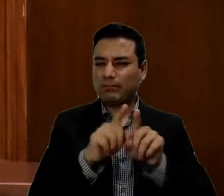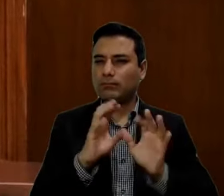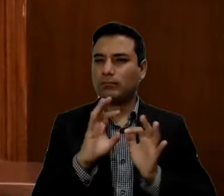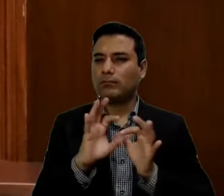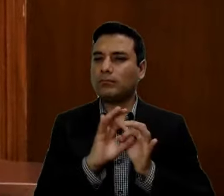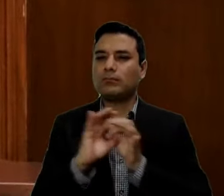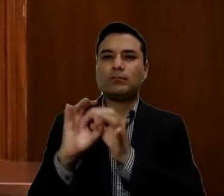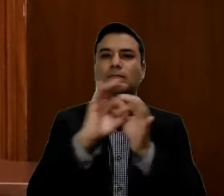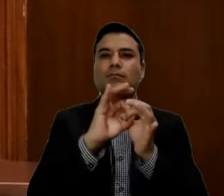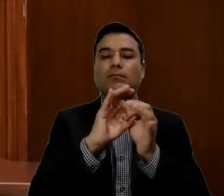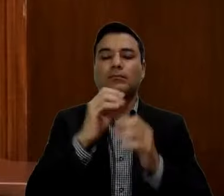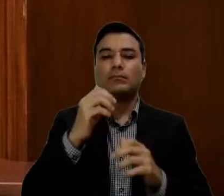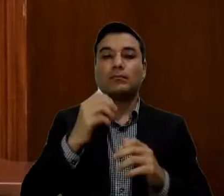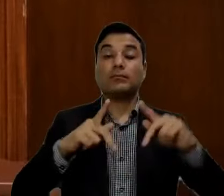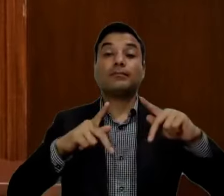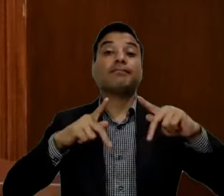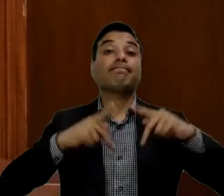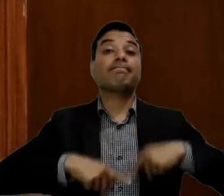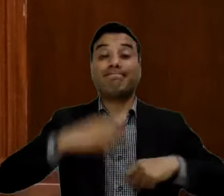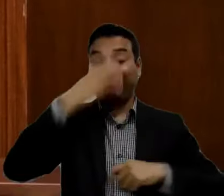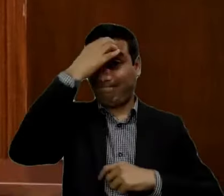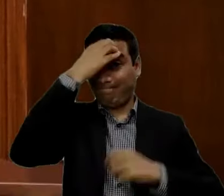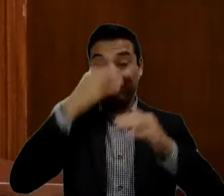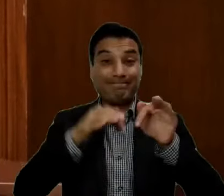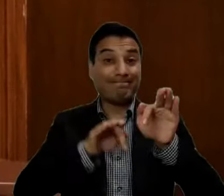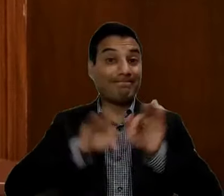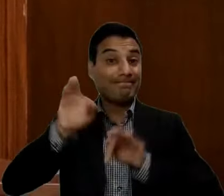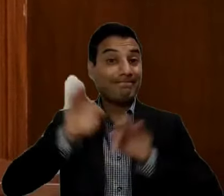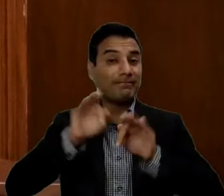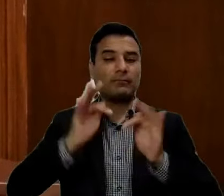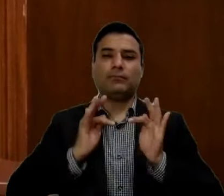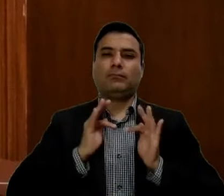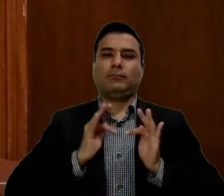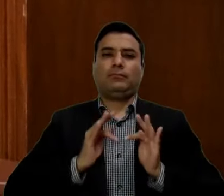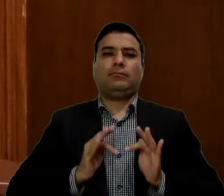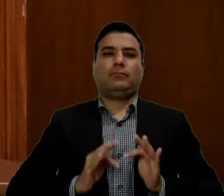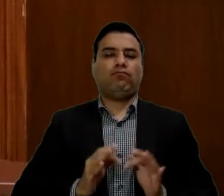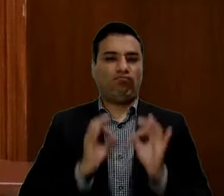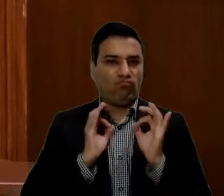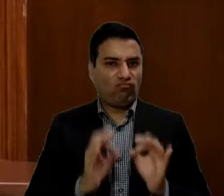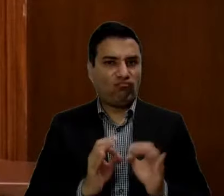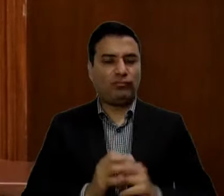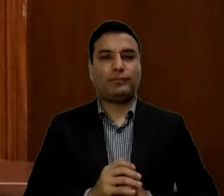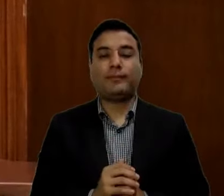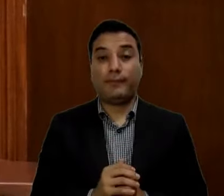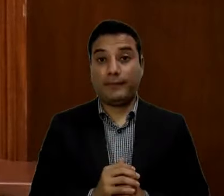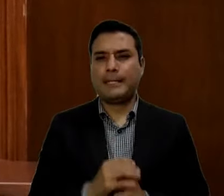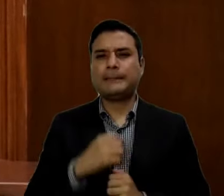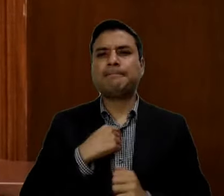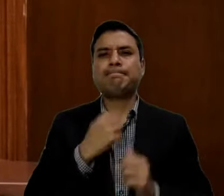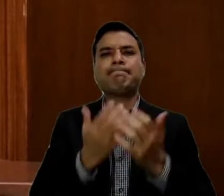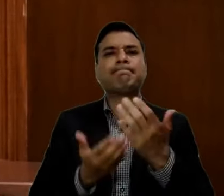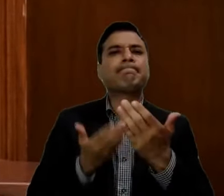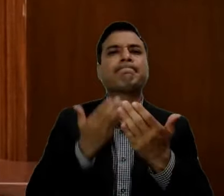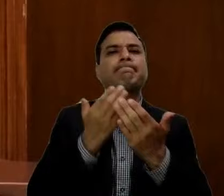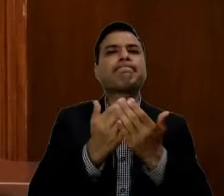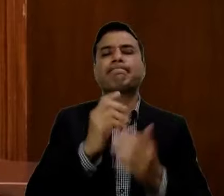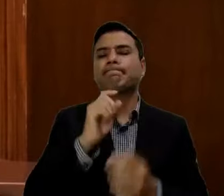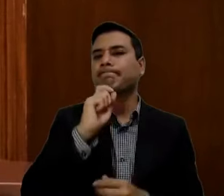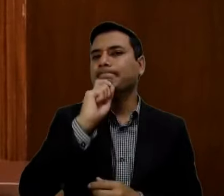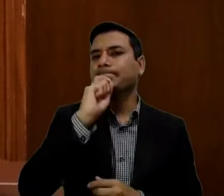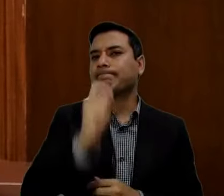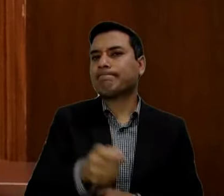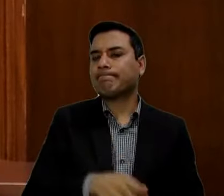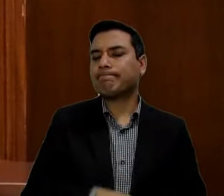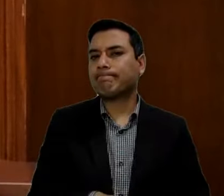los transportistas de nuestra entidad. En este sentido, la presente iniciativa proponemos en primer lugar